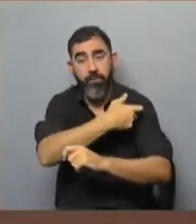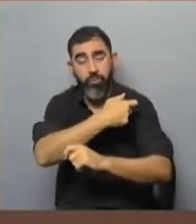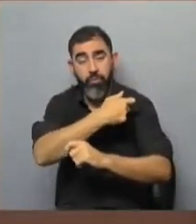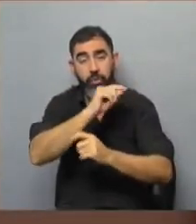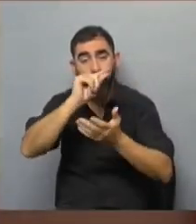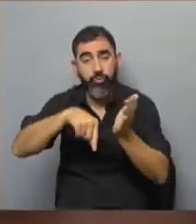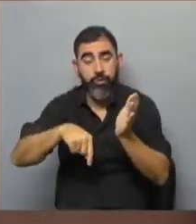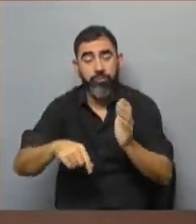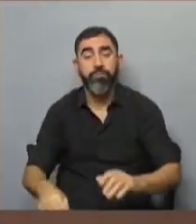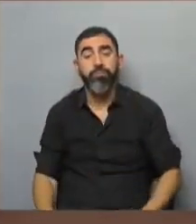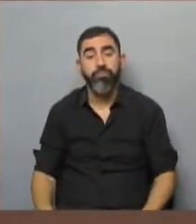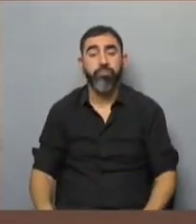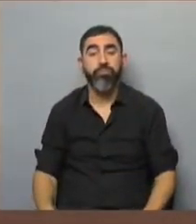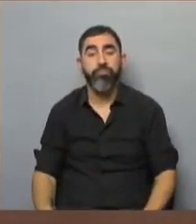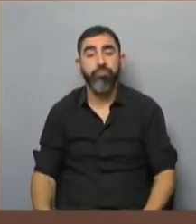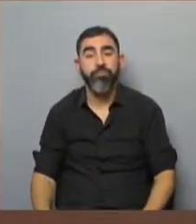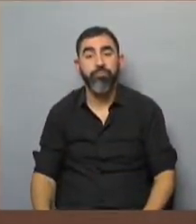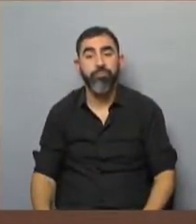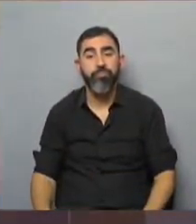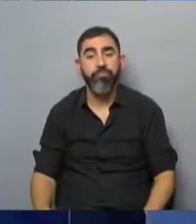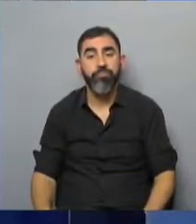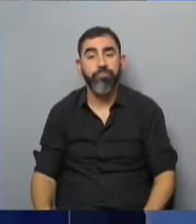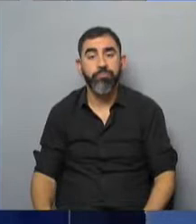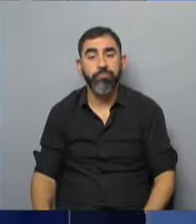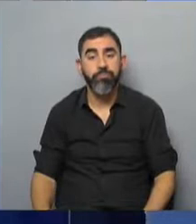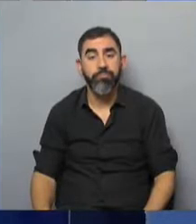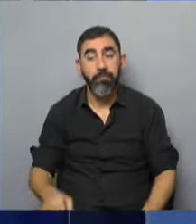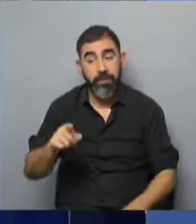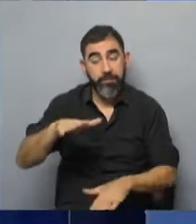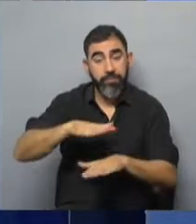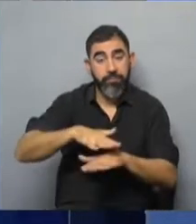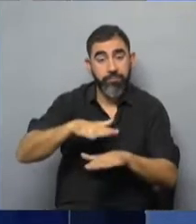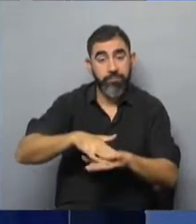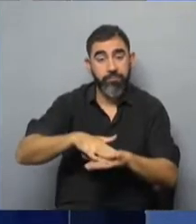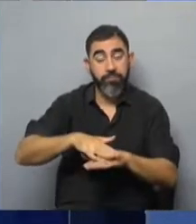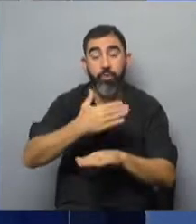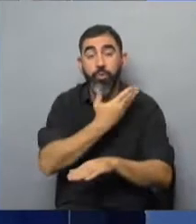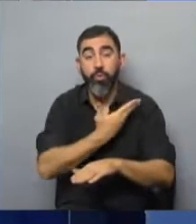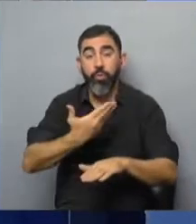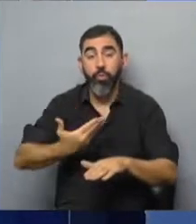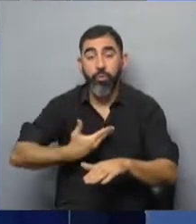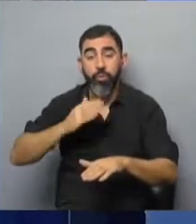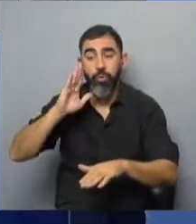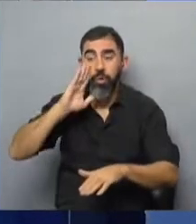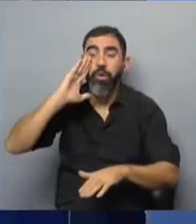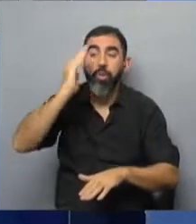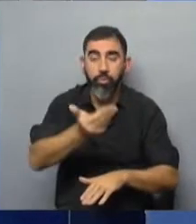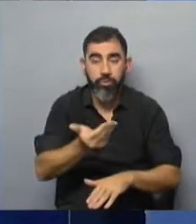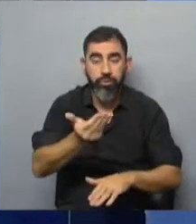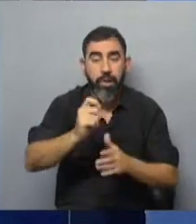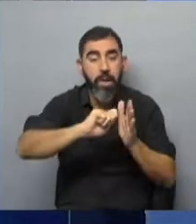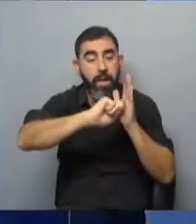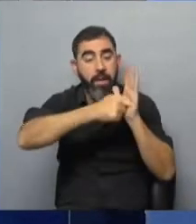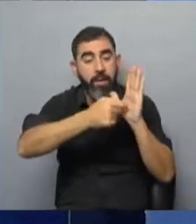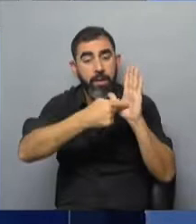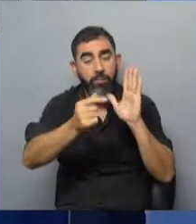a los contratos por las vacunas de COVID-19, y en esa instancia El Poder Ejecutivo reconoció que las cláusulas